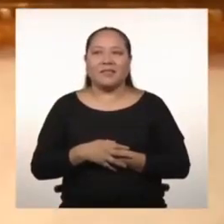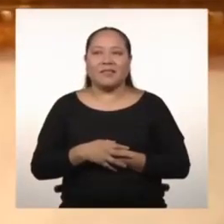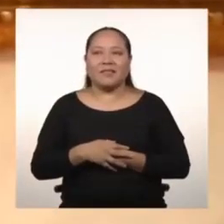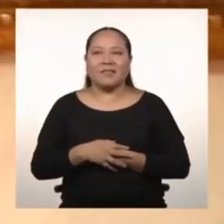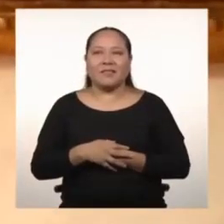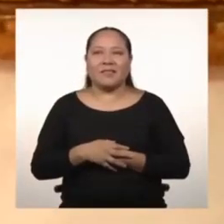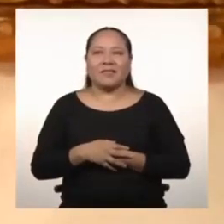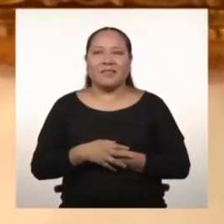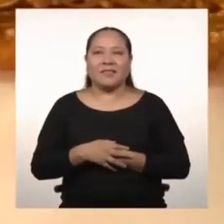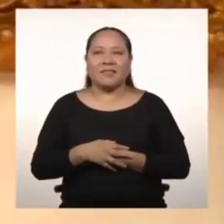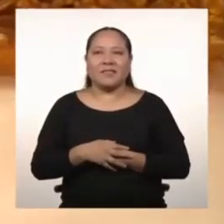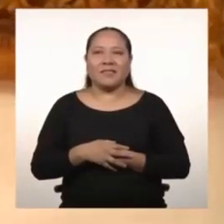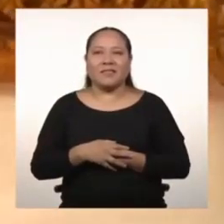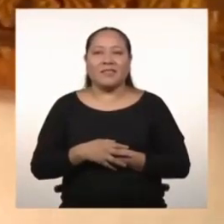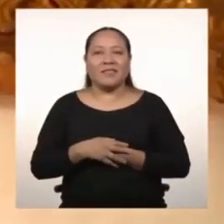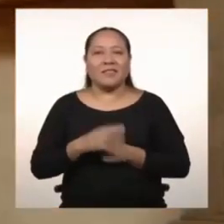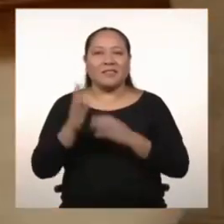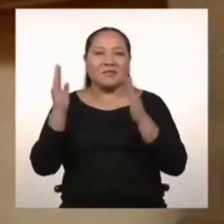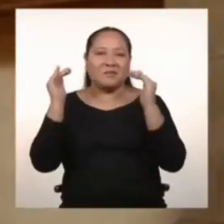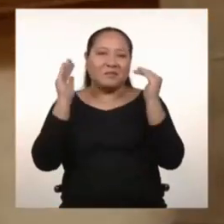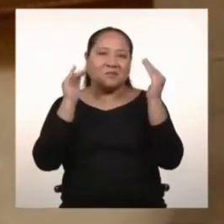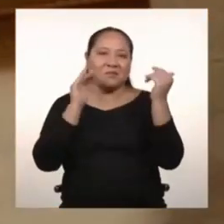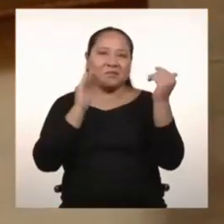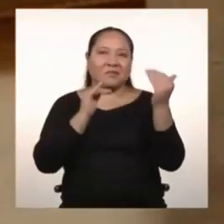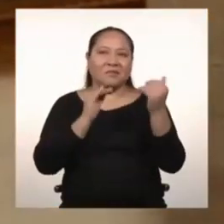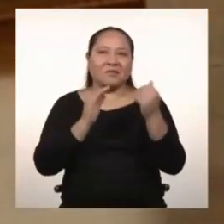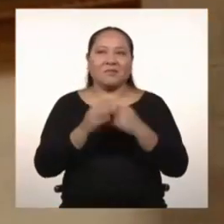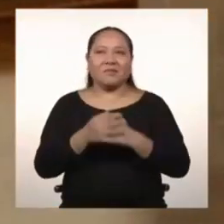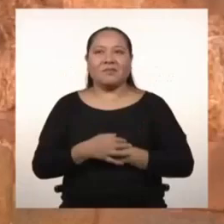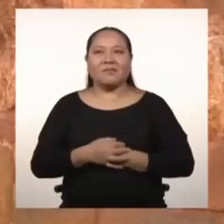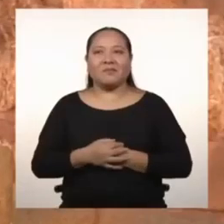Ya, chao, chao, chao, chao.